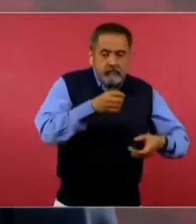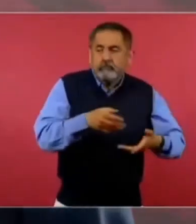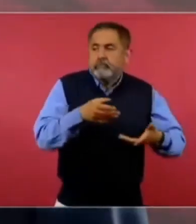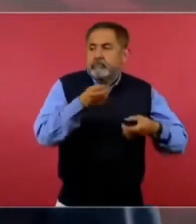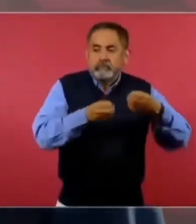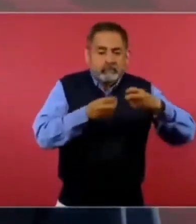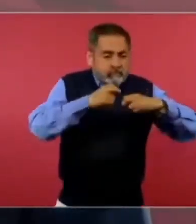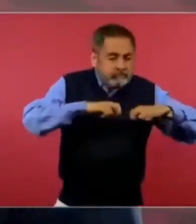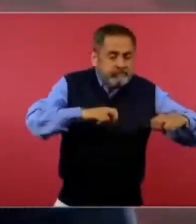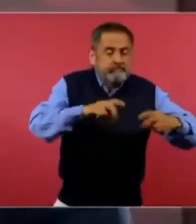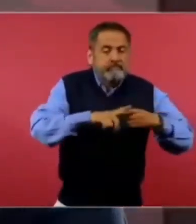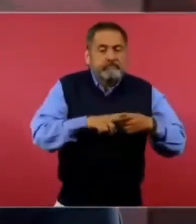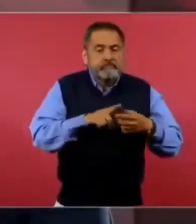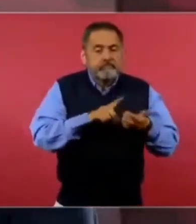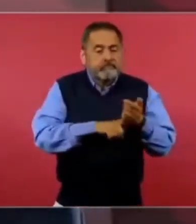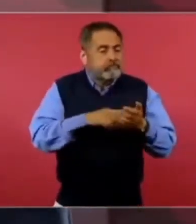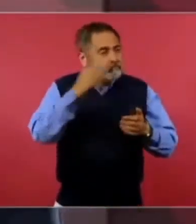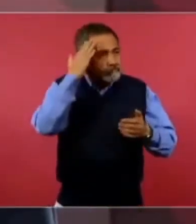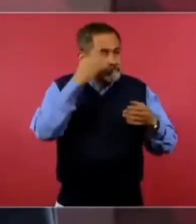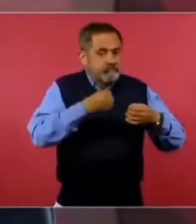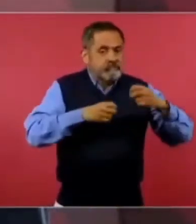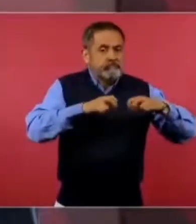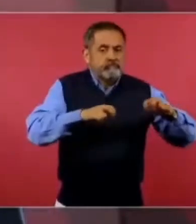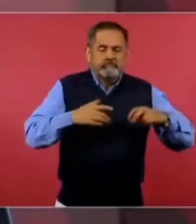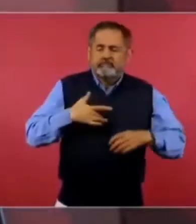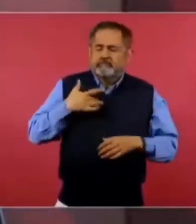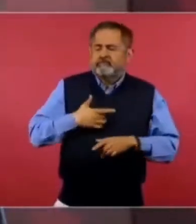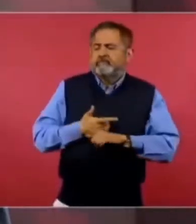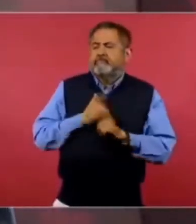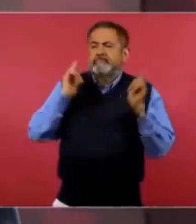ministro, se van a sentir libres.